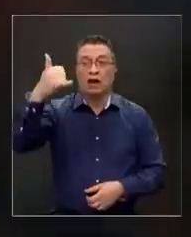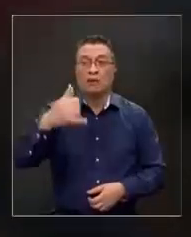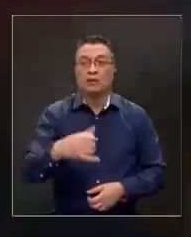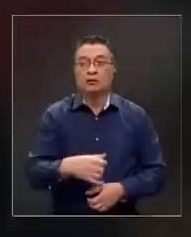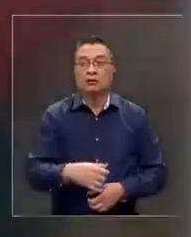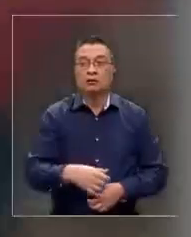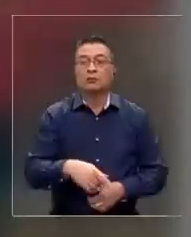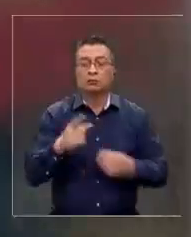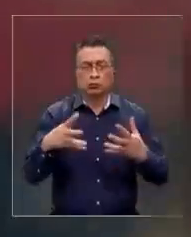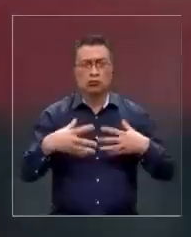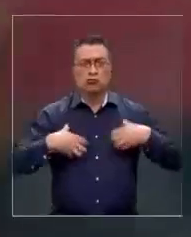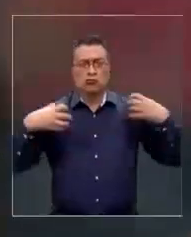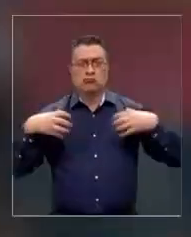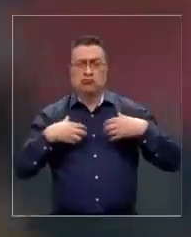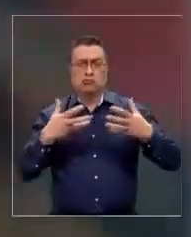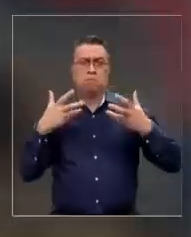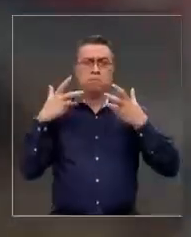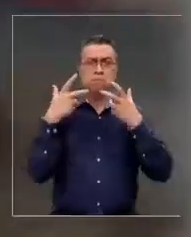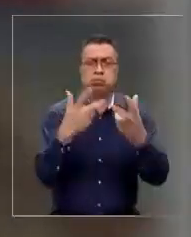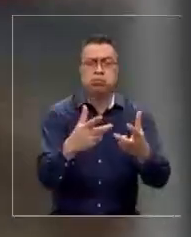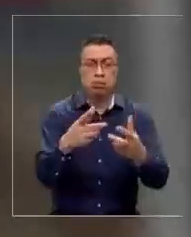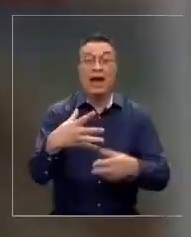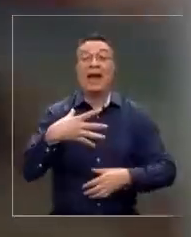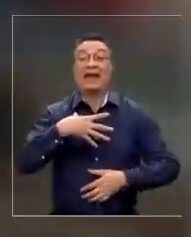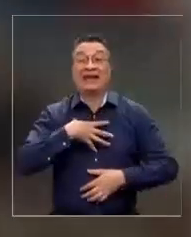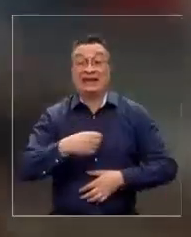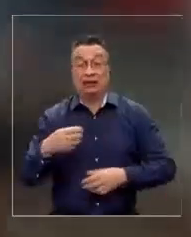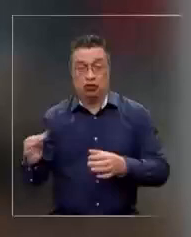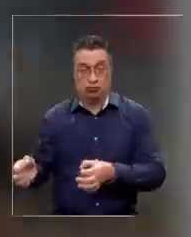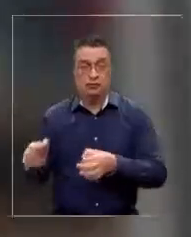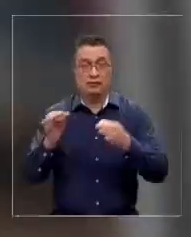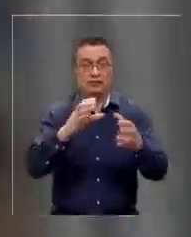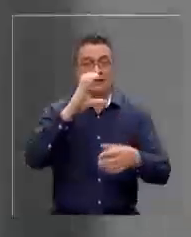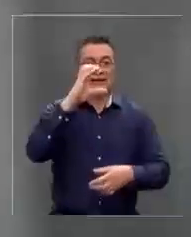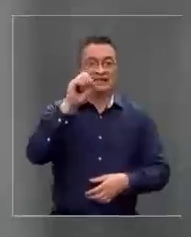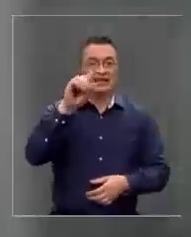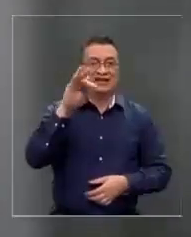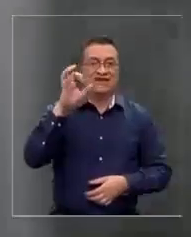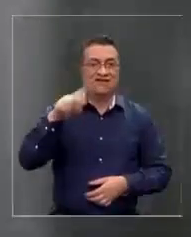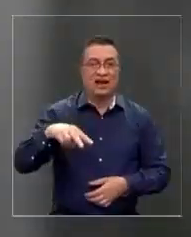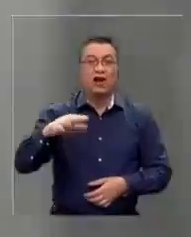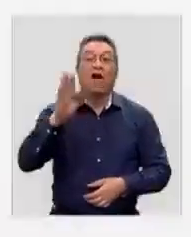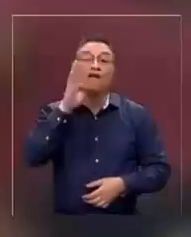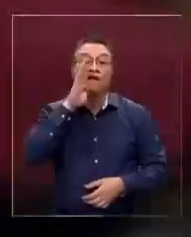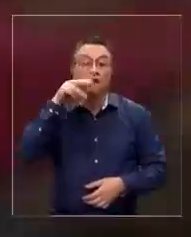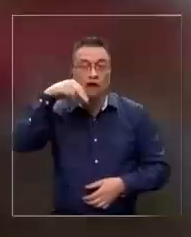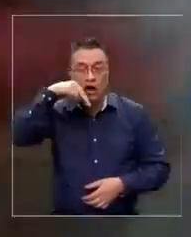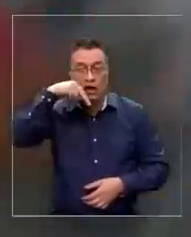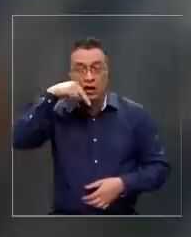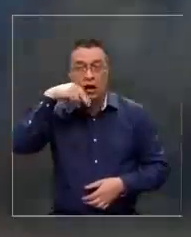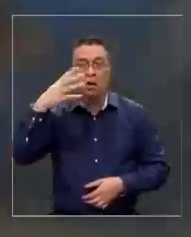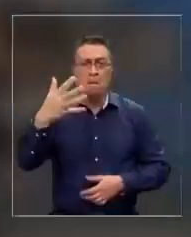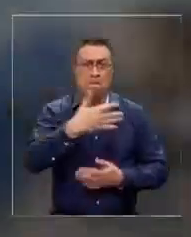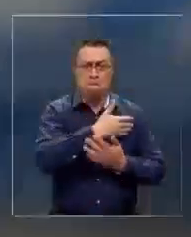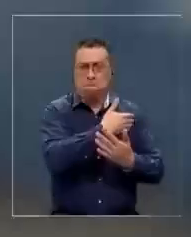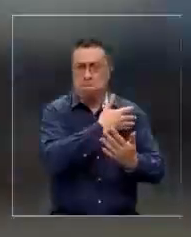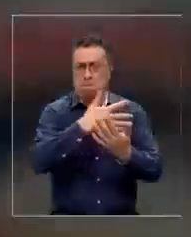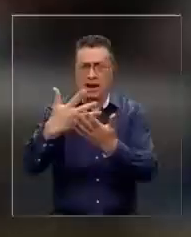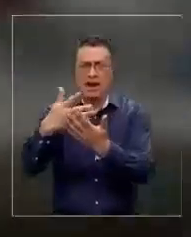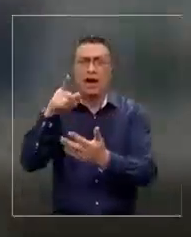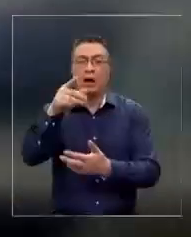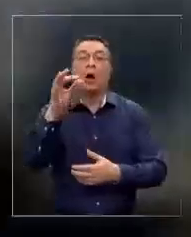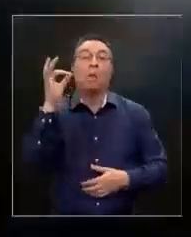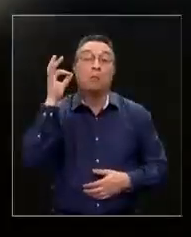Exaltada y totalmente agresiva estaba esta mujer que llevó a su hijo al centro de salud familiar en Buin. Un golpe en la cara recibió